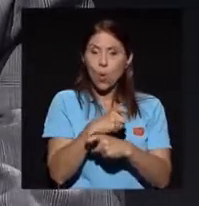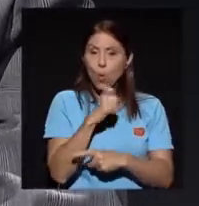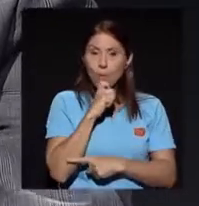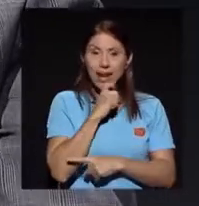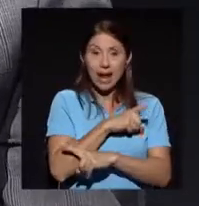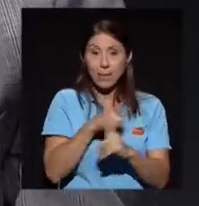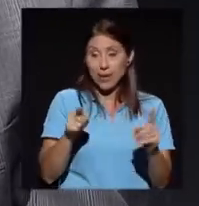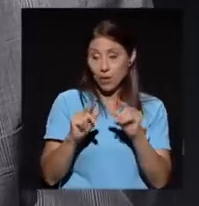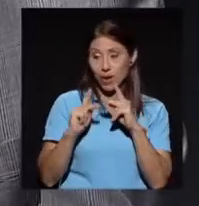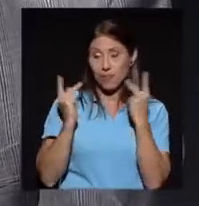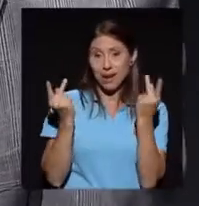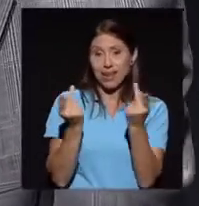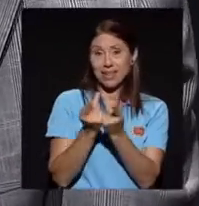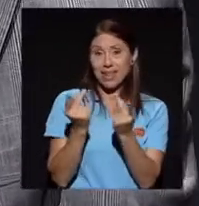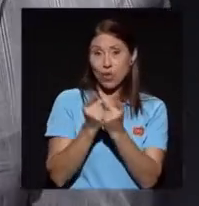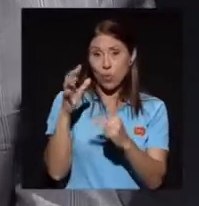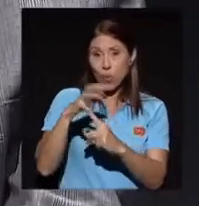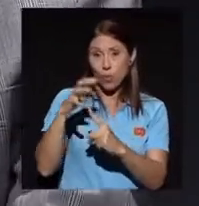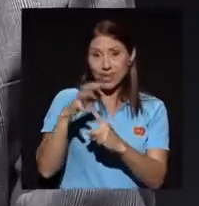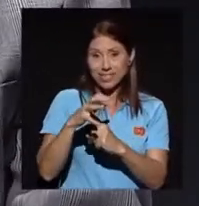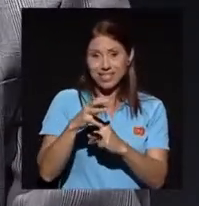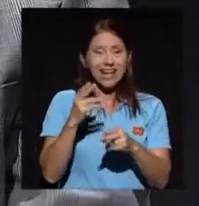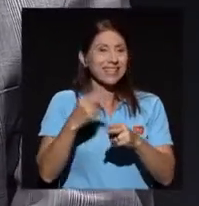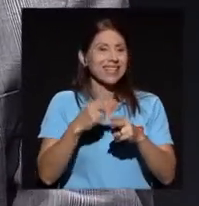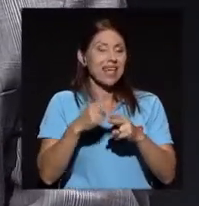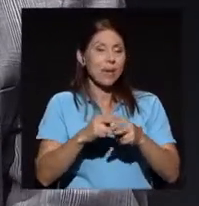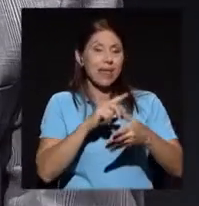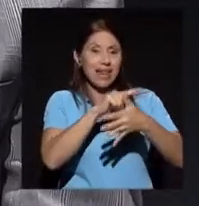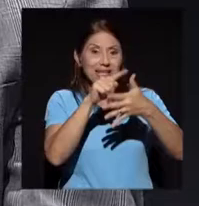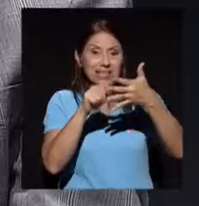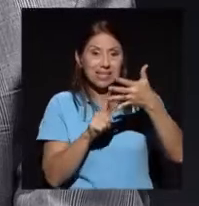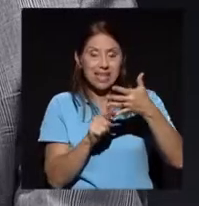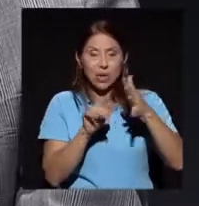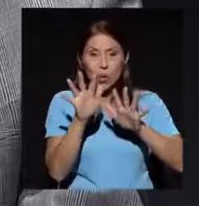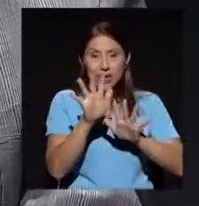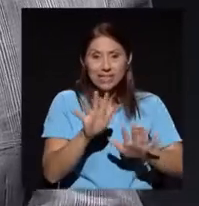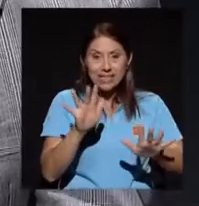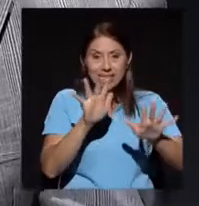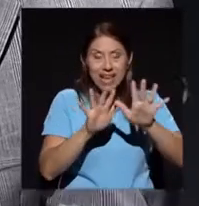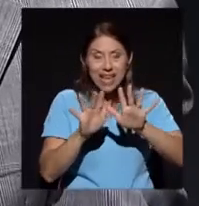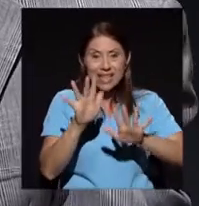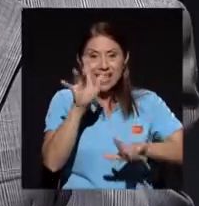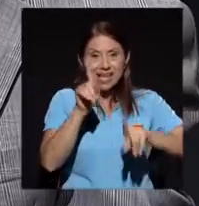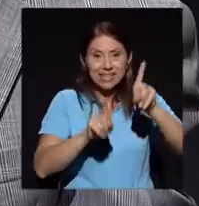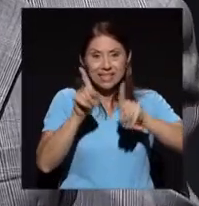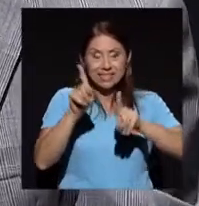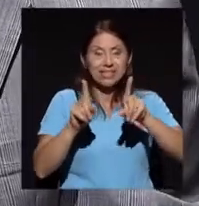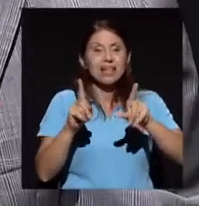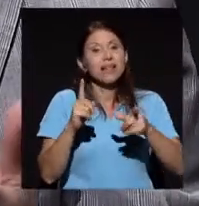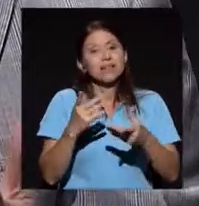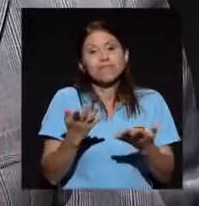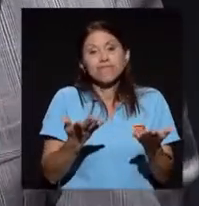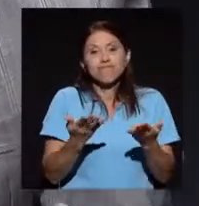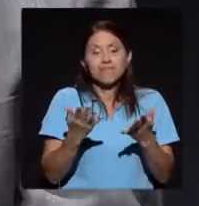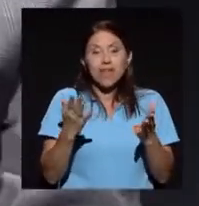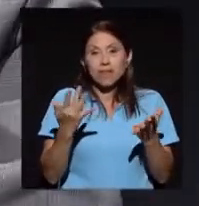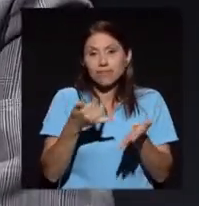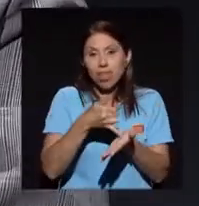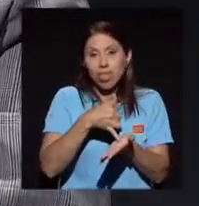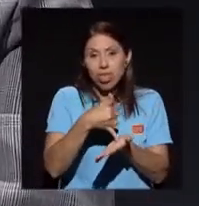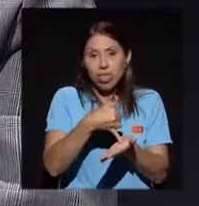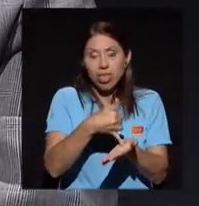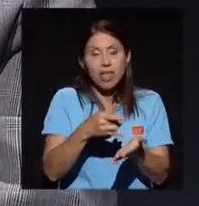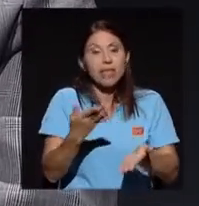este movimiento de las cinco estrellas ha venido perdiendo terreno entonces podría ser que italia también se encamine a una situación